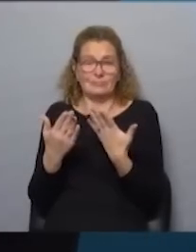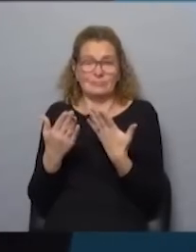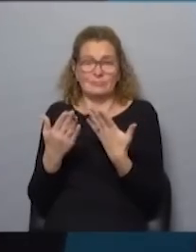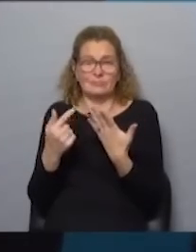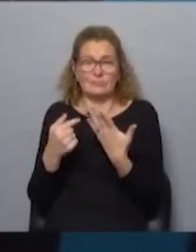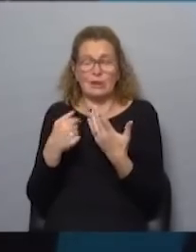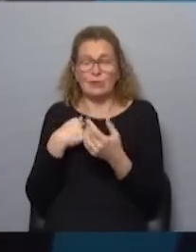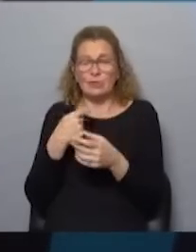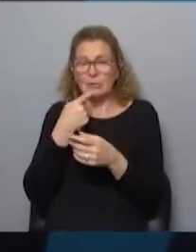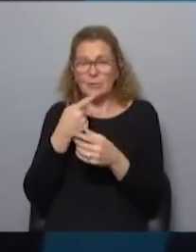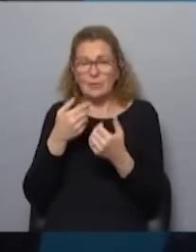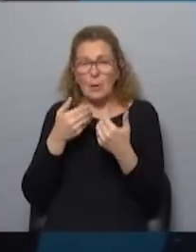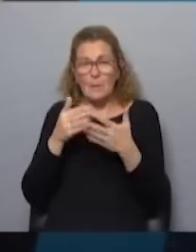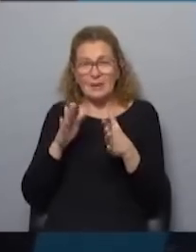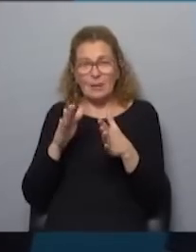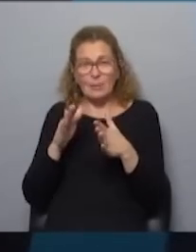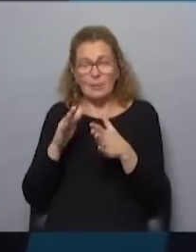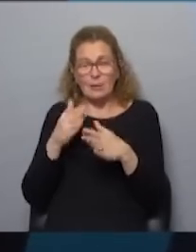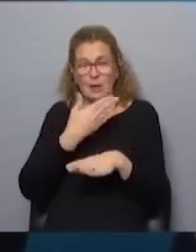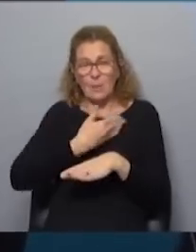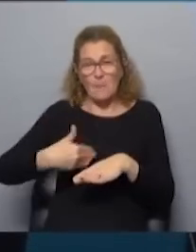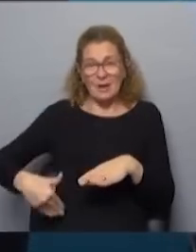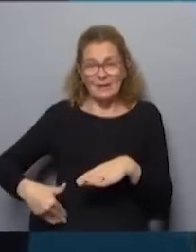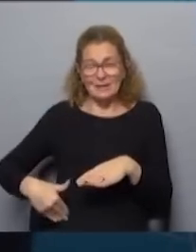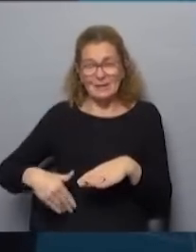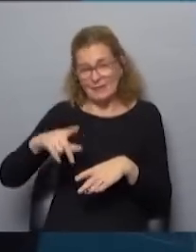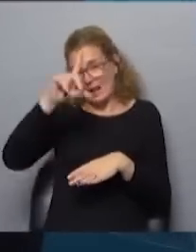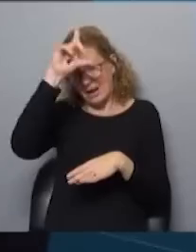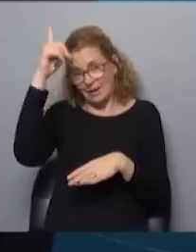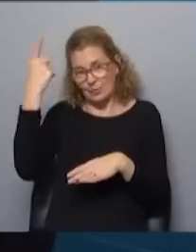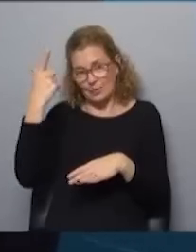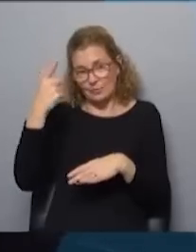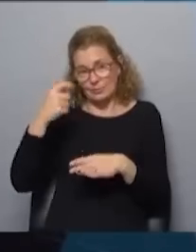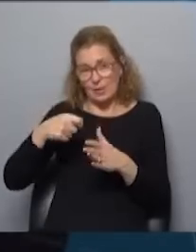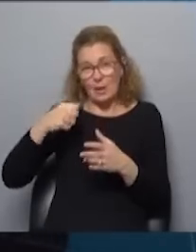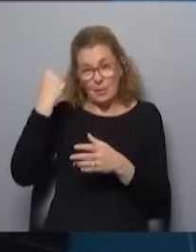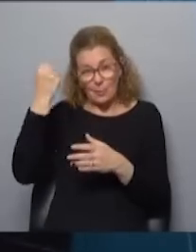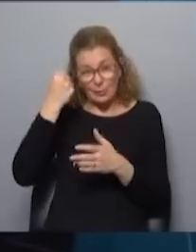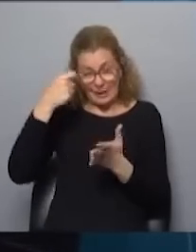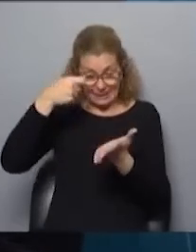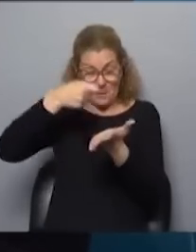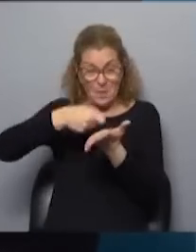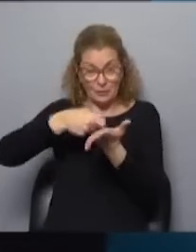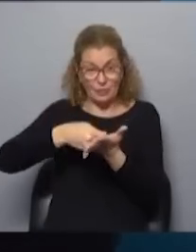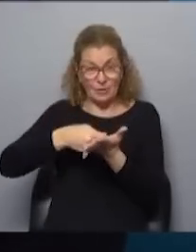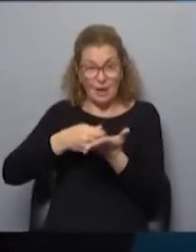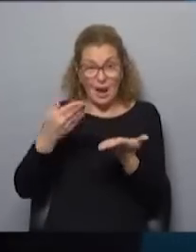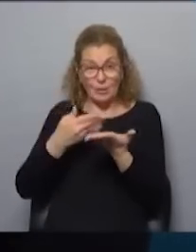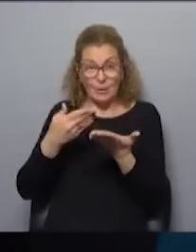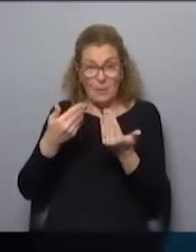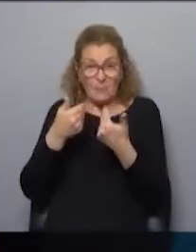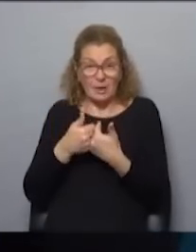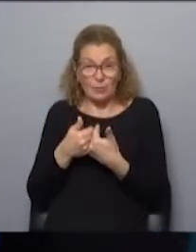destacando a iniciar la pregunta era que el presidente de la calle hacía hincapié en la inversión el alma alta ahora me pregunta